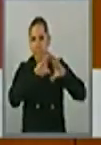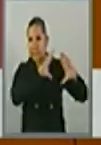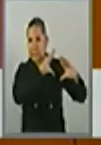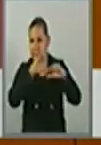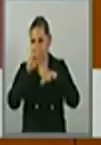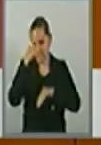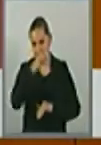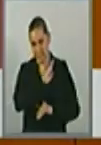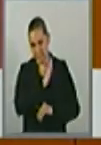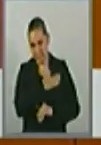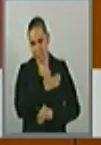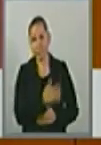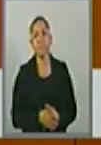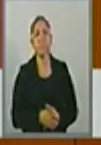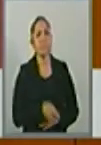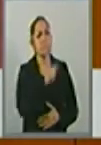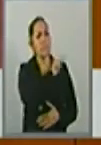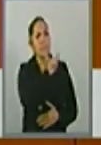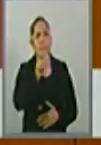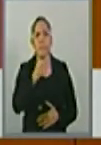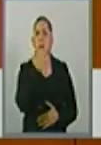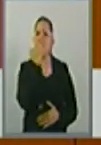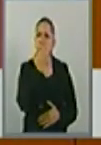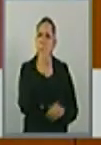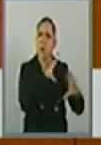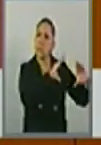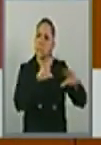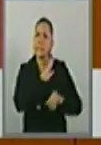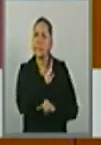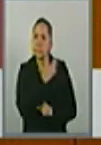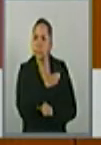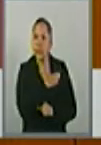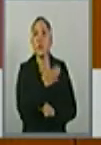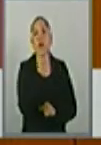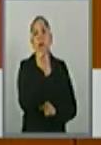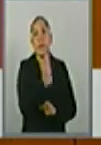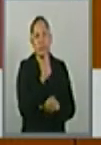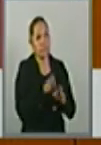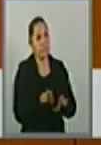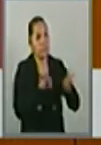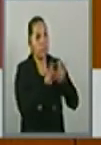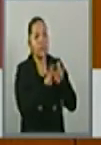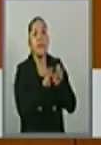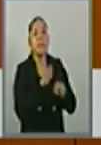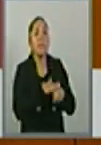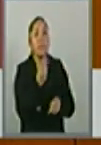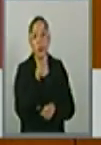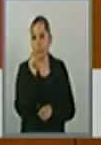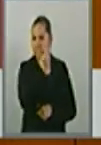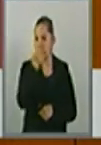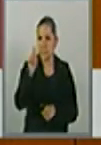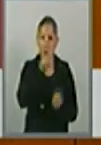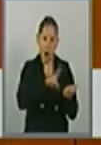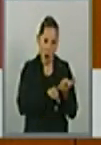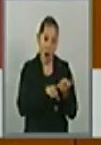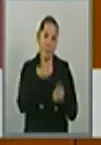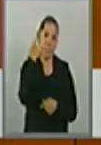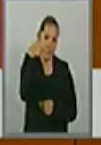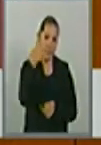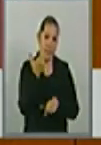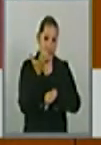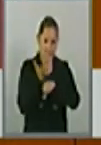éxito de las escuelas de español es el reconocimiento de los cursos por parte de las universidades unidos de